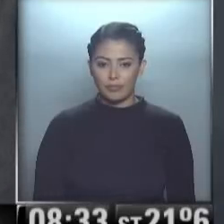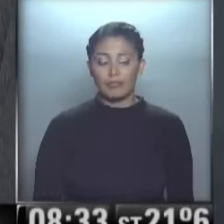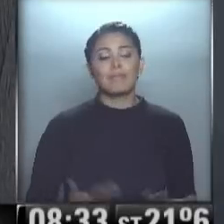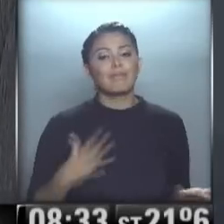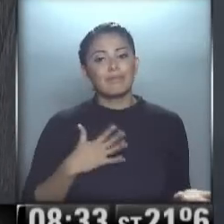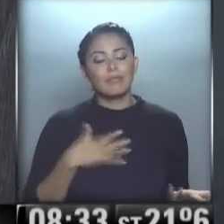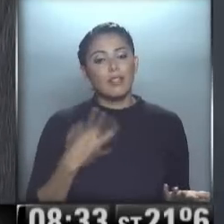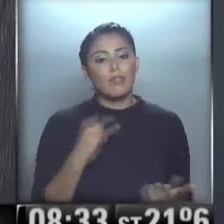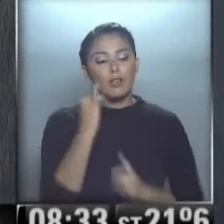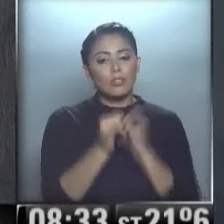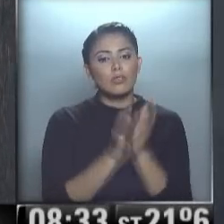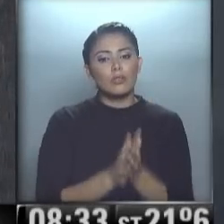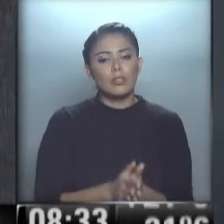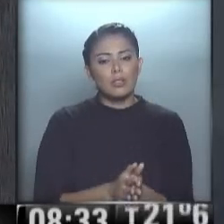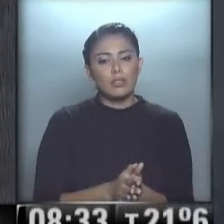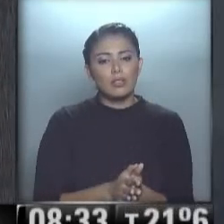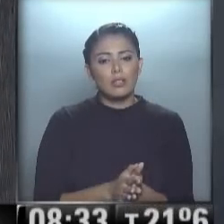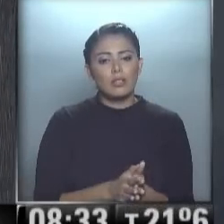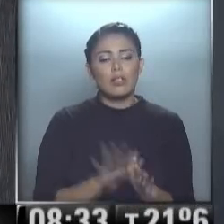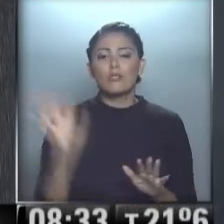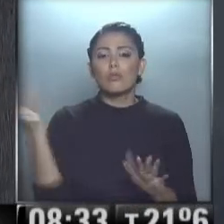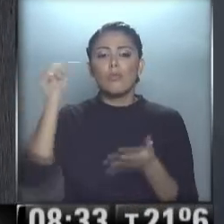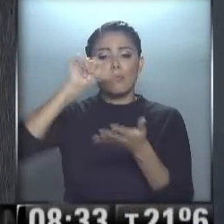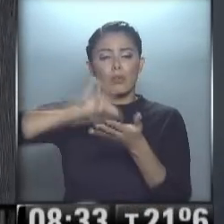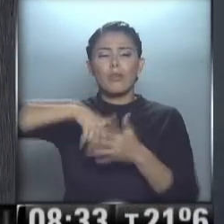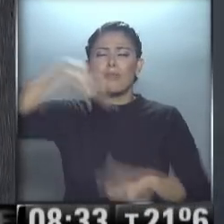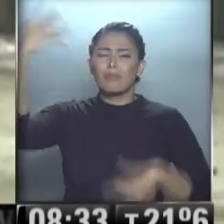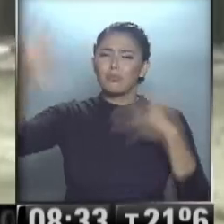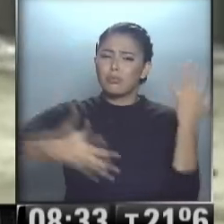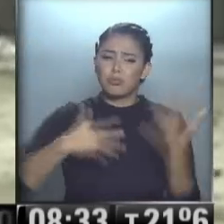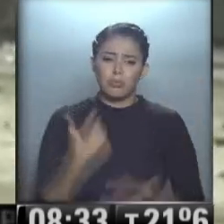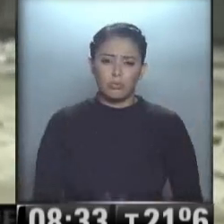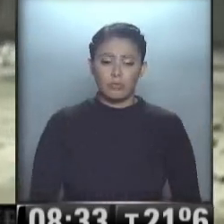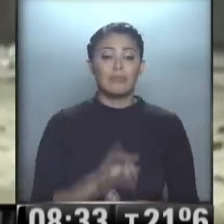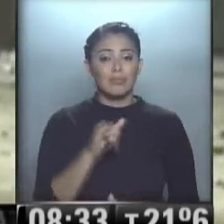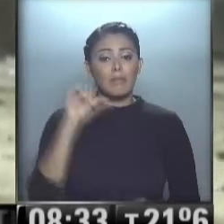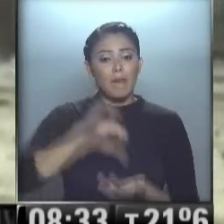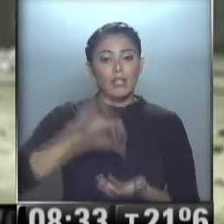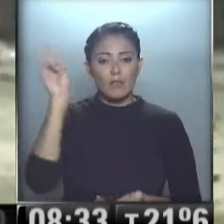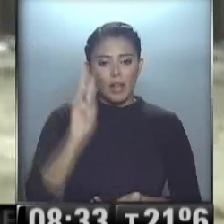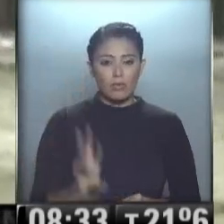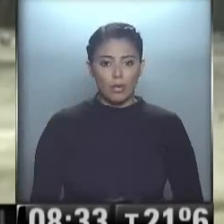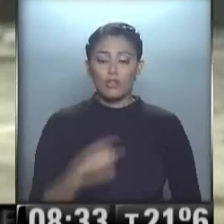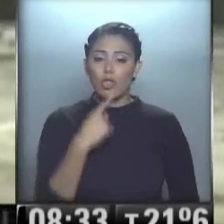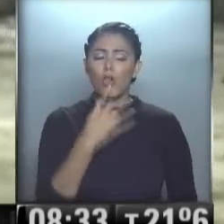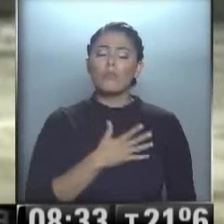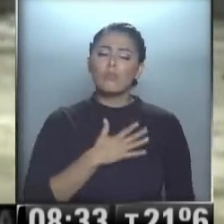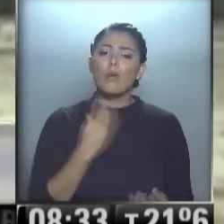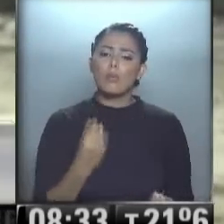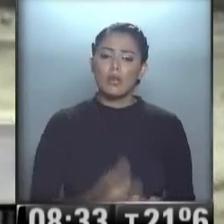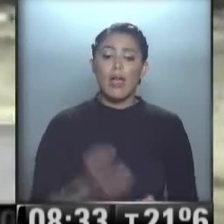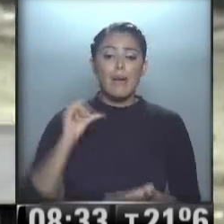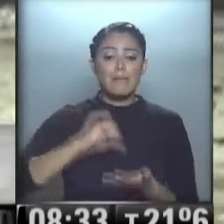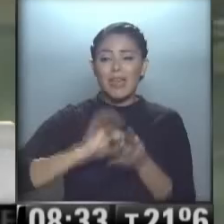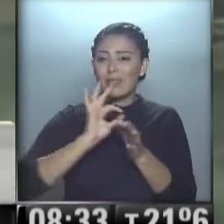Y lamentablemente tenemos que hablar de uno de los puntos del planeta con mayor conflicto en este momento. Y sí, es Venezuela. Y lo digo lamentablemente porque es un país